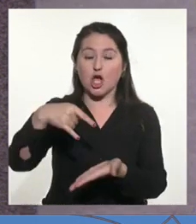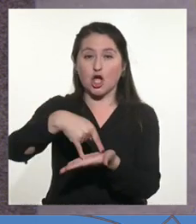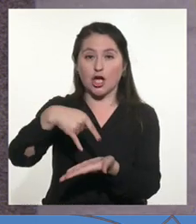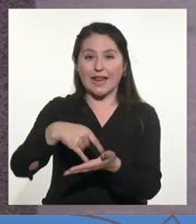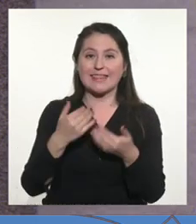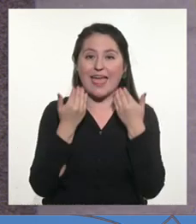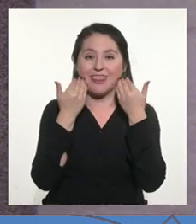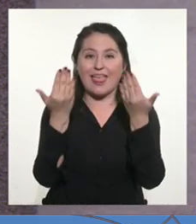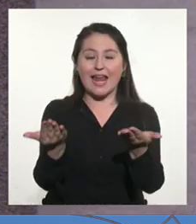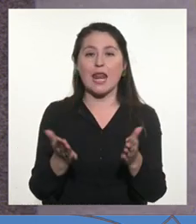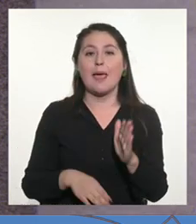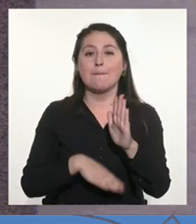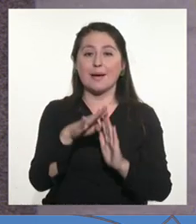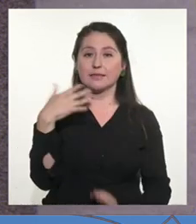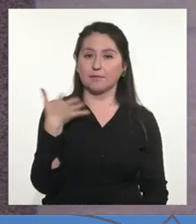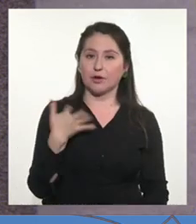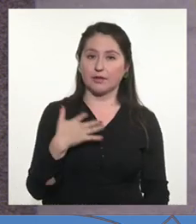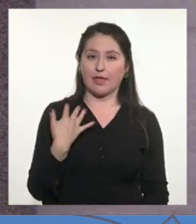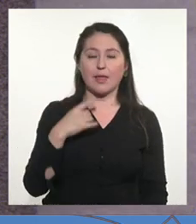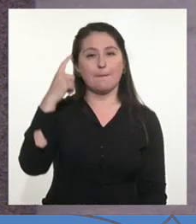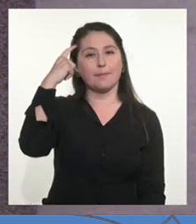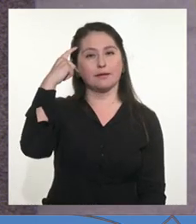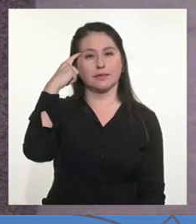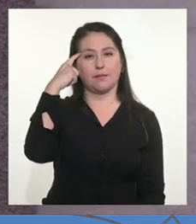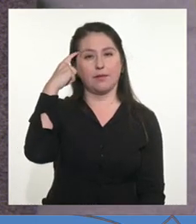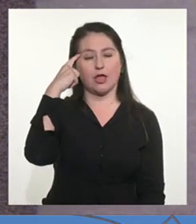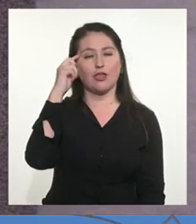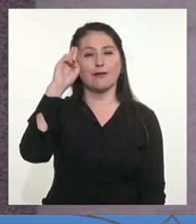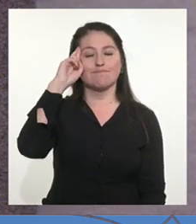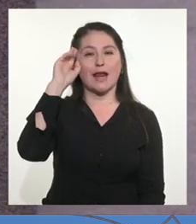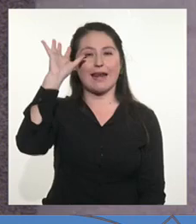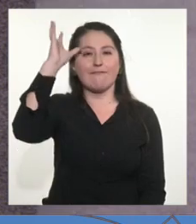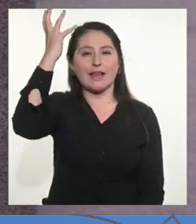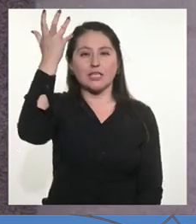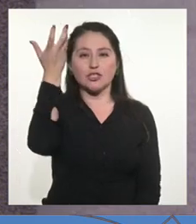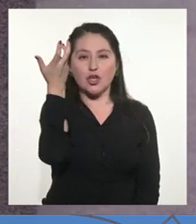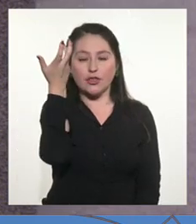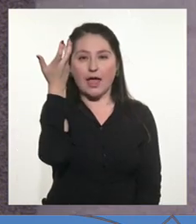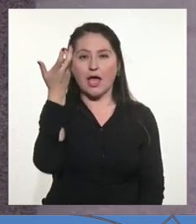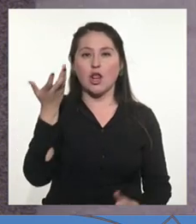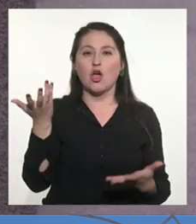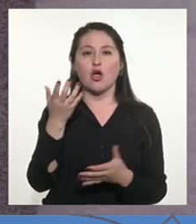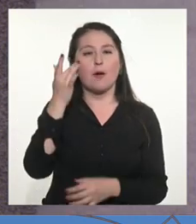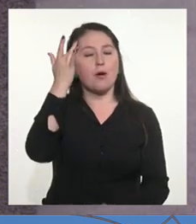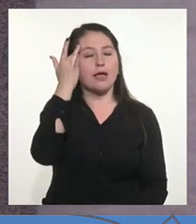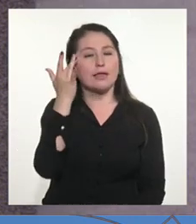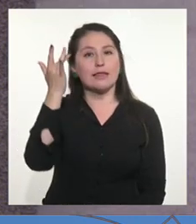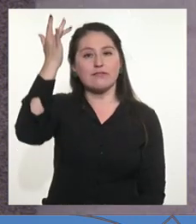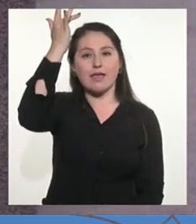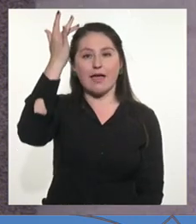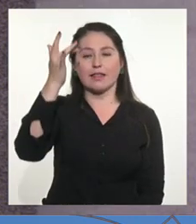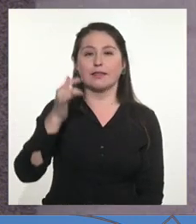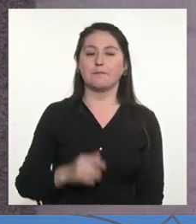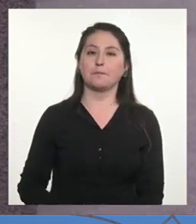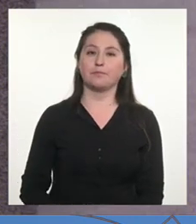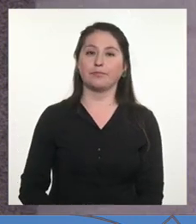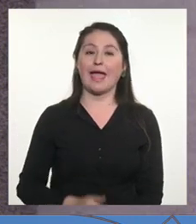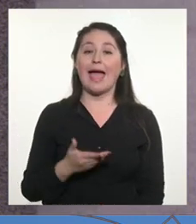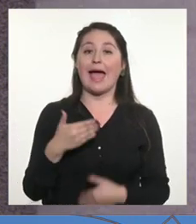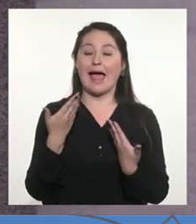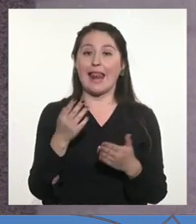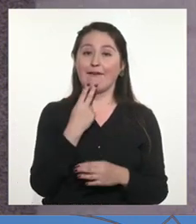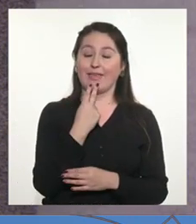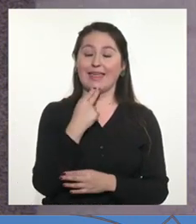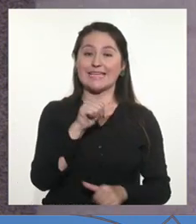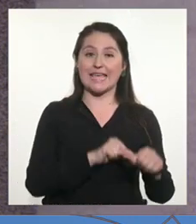darle justamente al pensamiento a la reflexión a la dimensión intelectual a la evidencia científica y por eso que